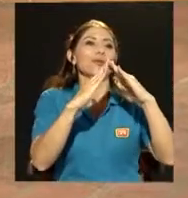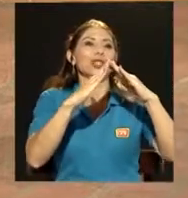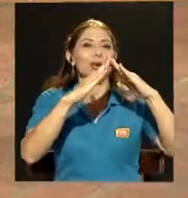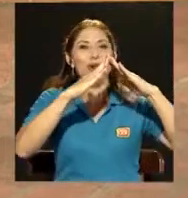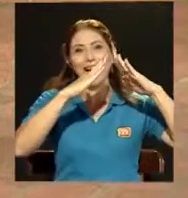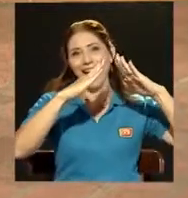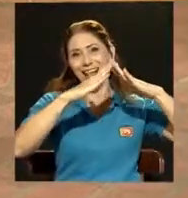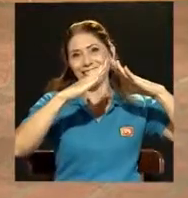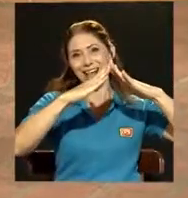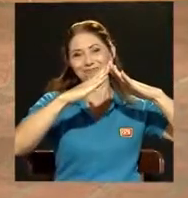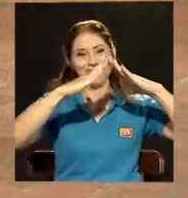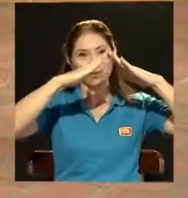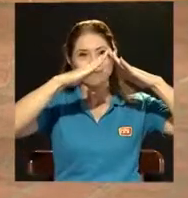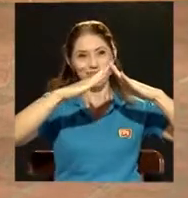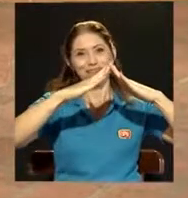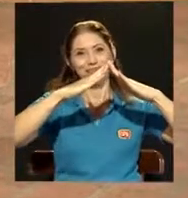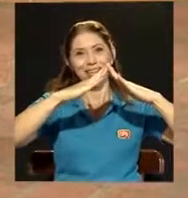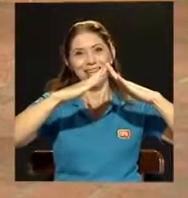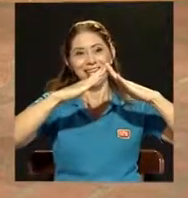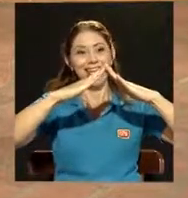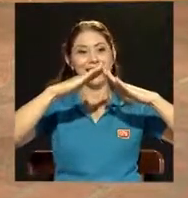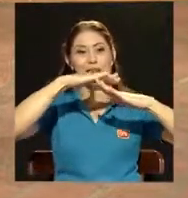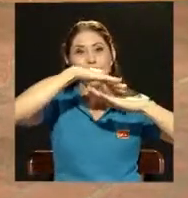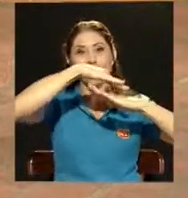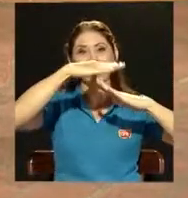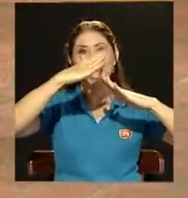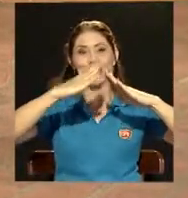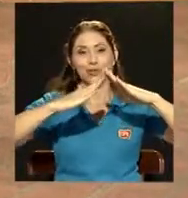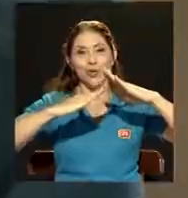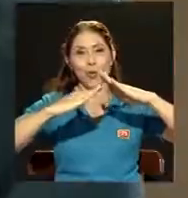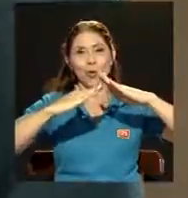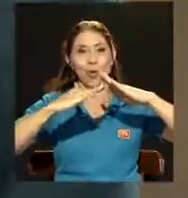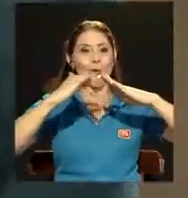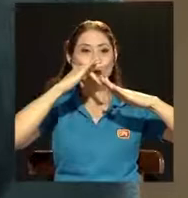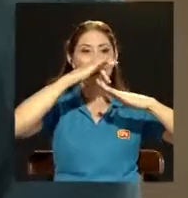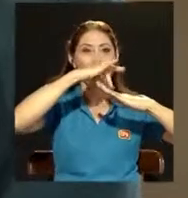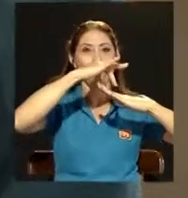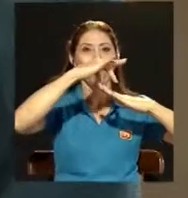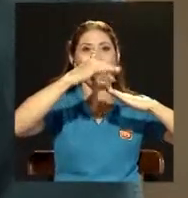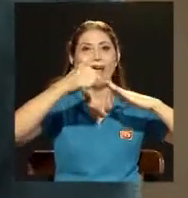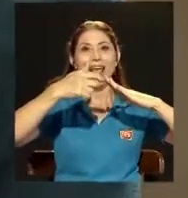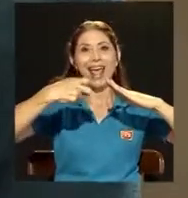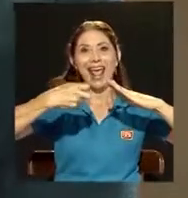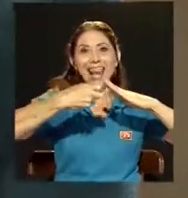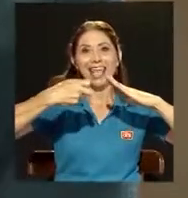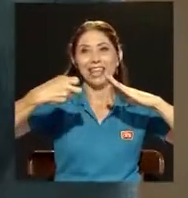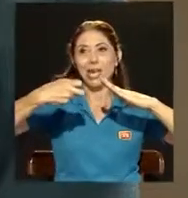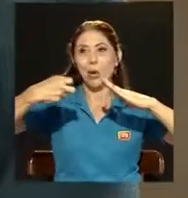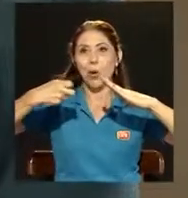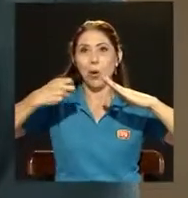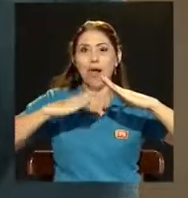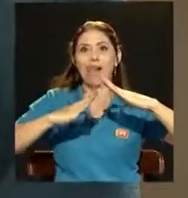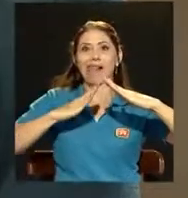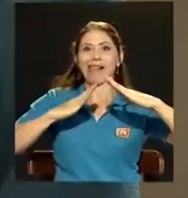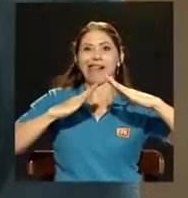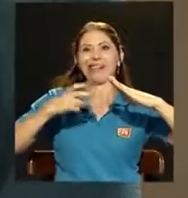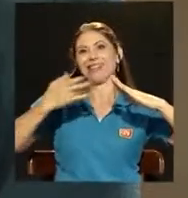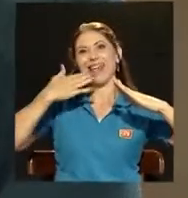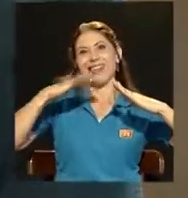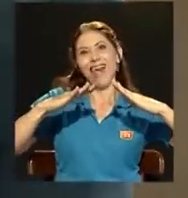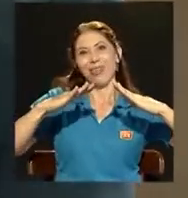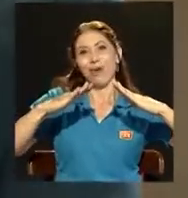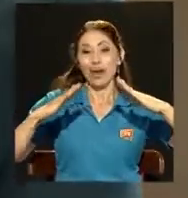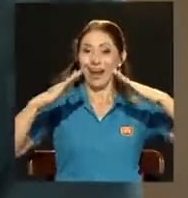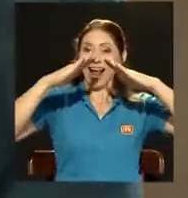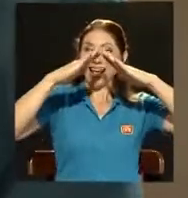techo con circuitos eléctricos, ¿verdad? Tiene un sistema eléctrico dañado, ¿verdad? Estamos en una casa muy linda, pero que en